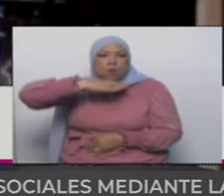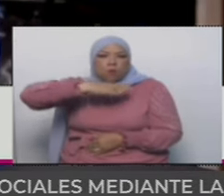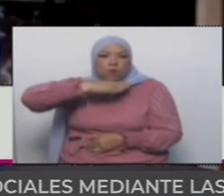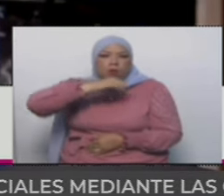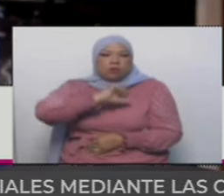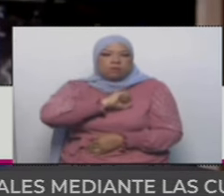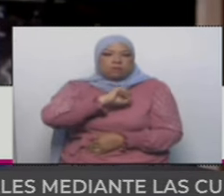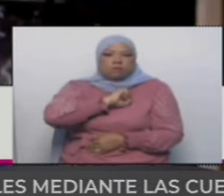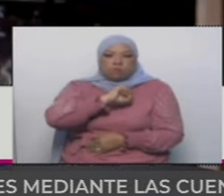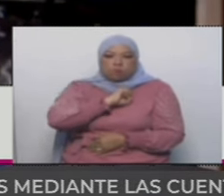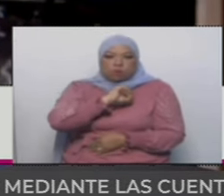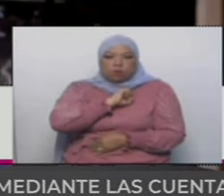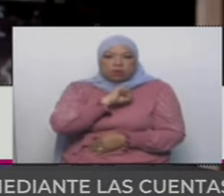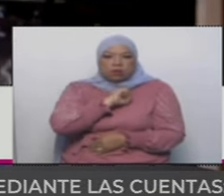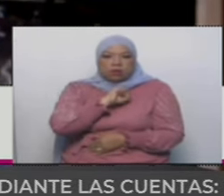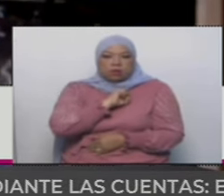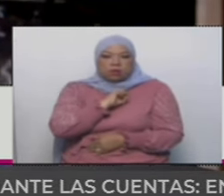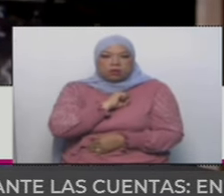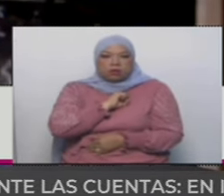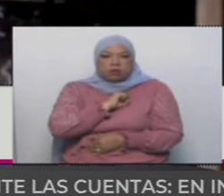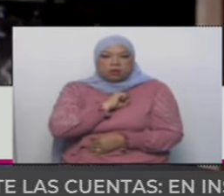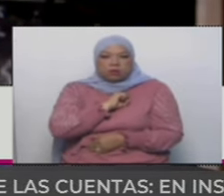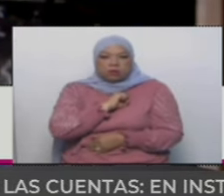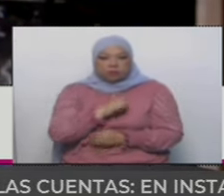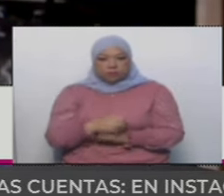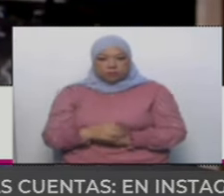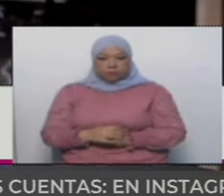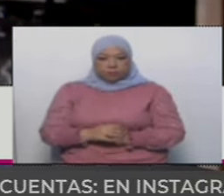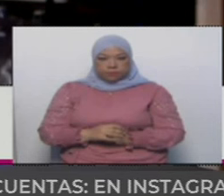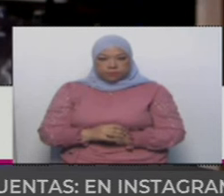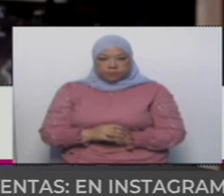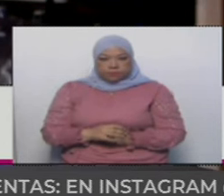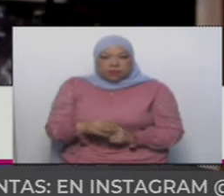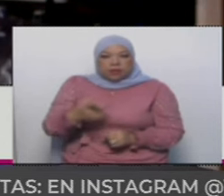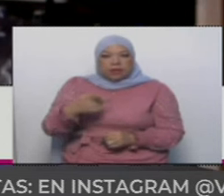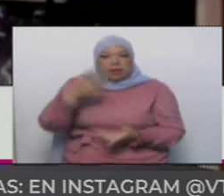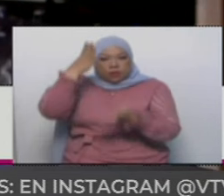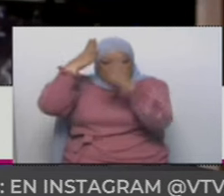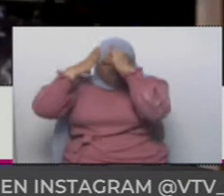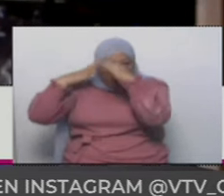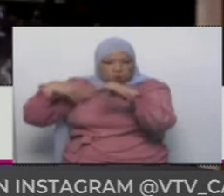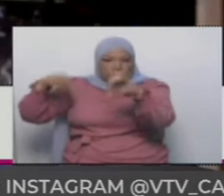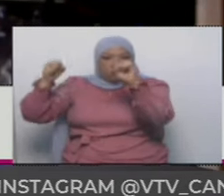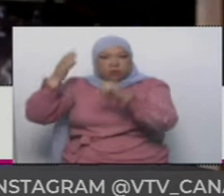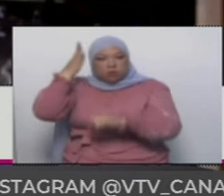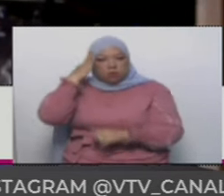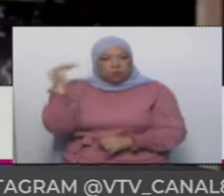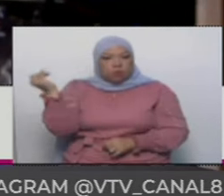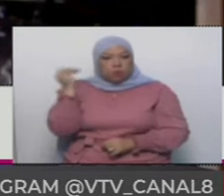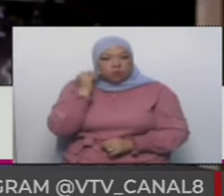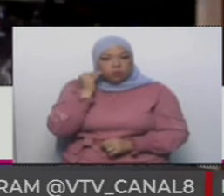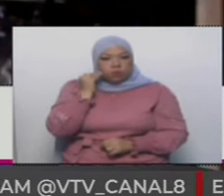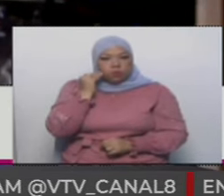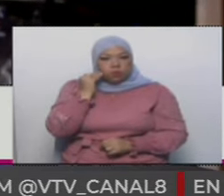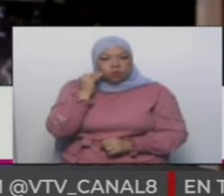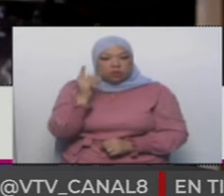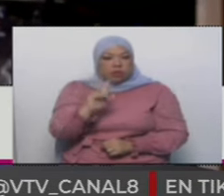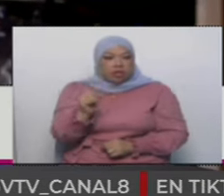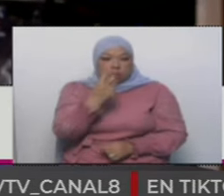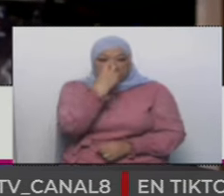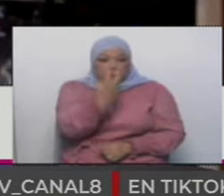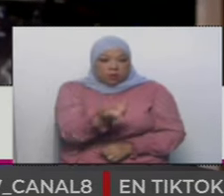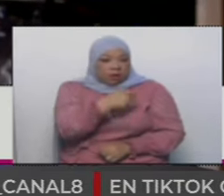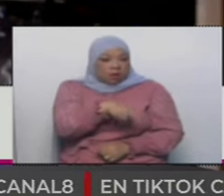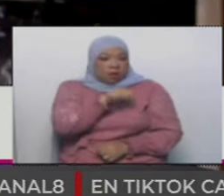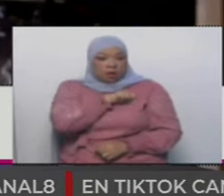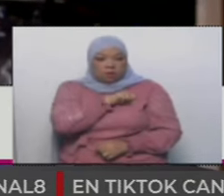del señor, porque él le ofreció que no se fuera de la embajada de Holanda, que no se fuera para España.